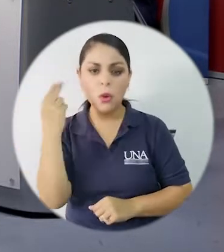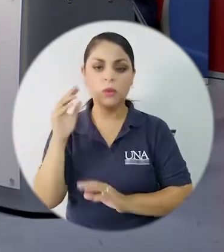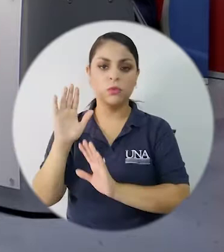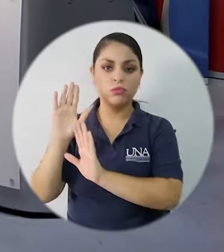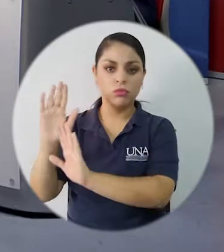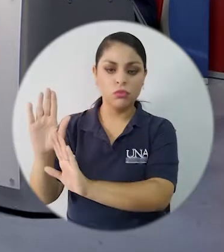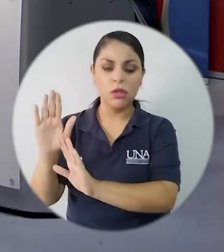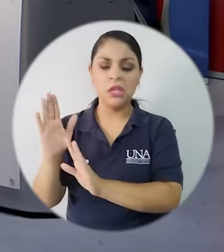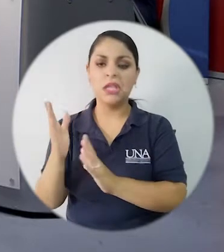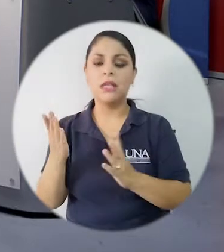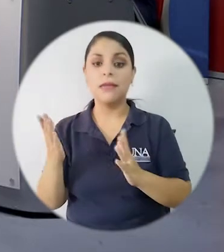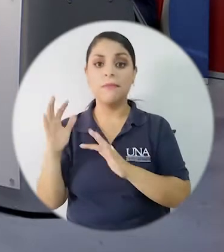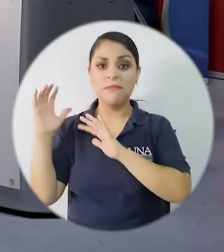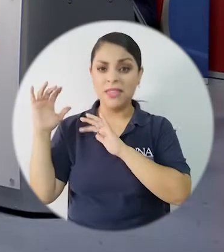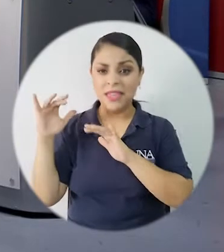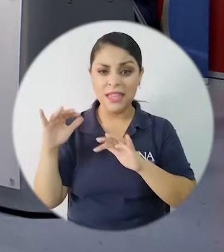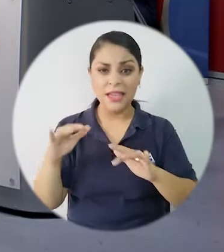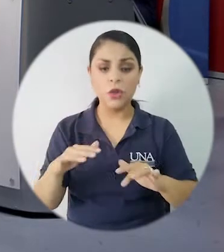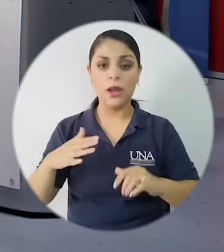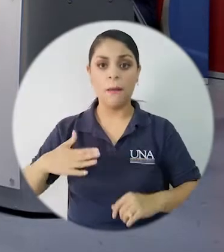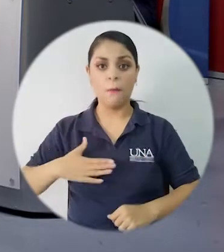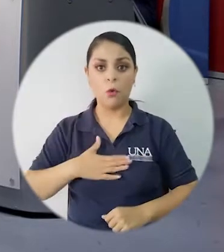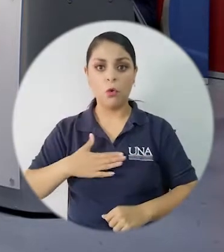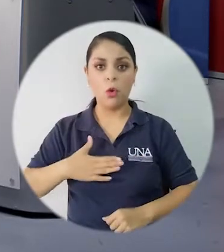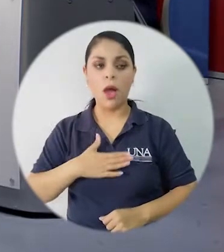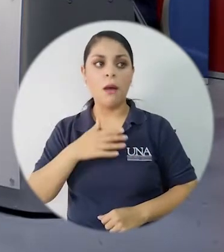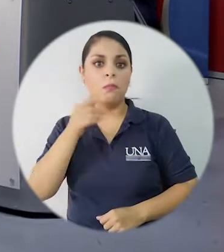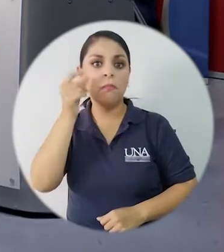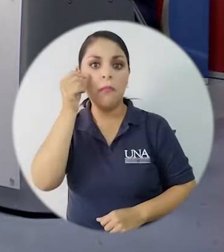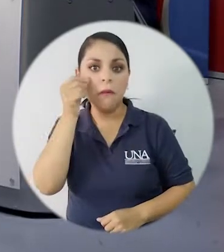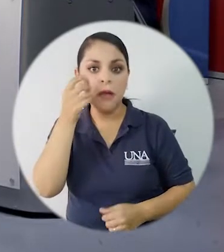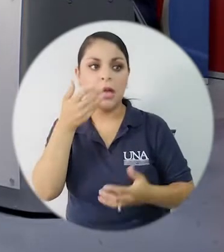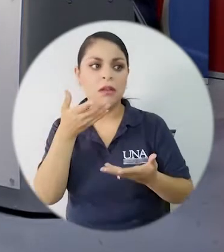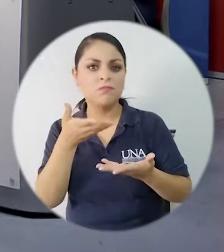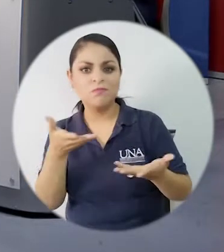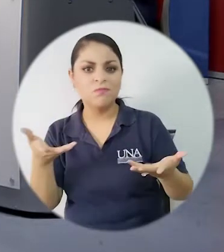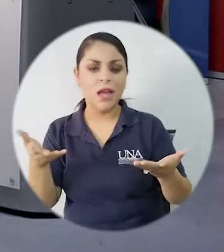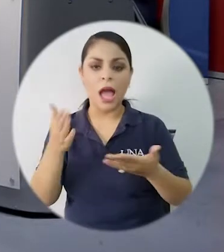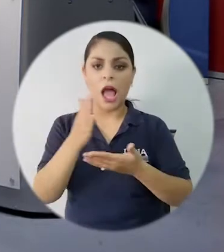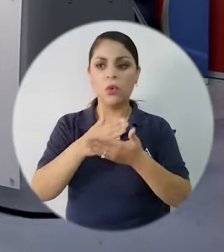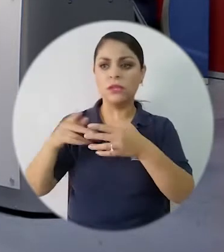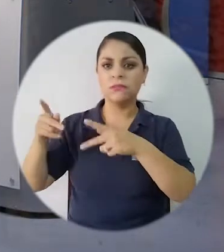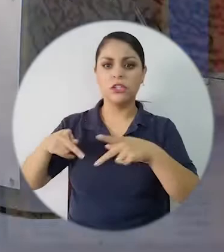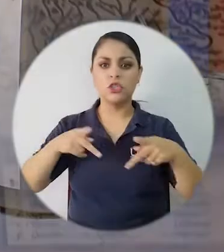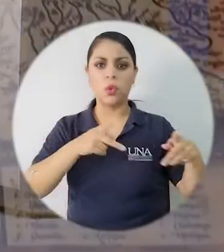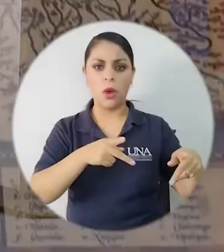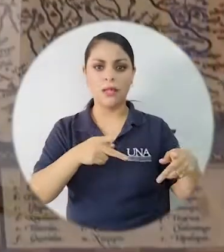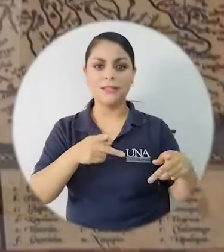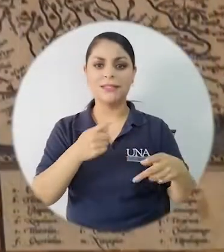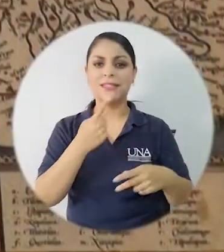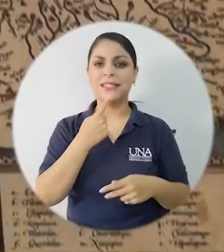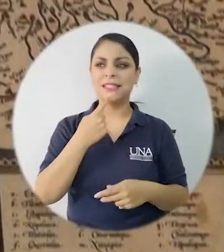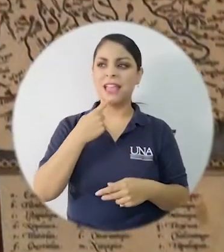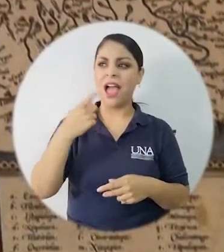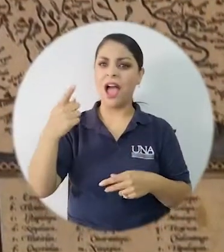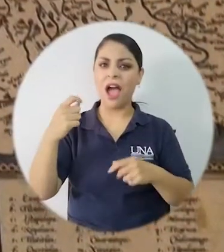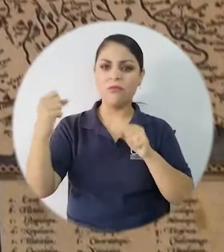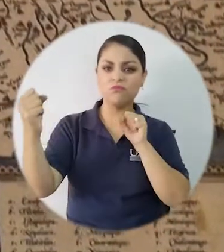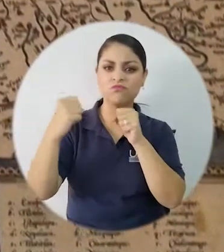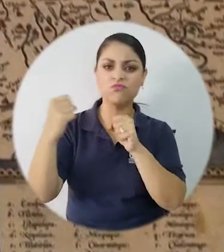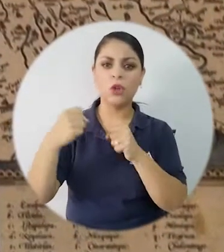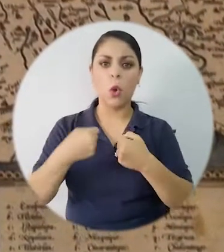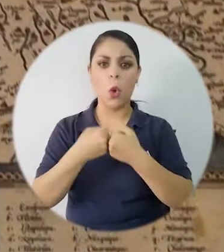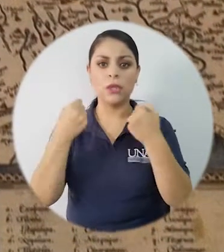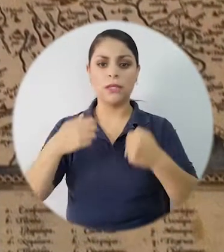y demás, y la gente era católica, y cuando vinieron la invasión napoleónica había que ver los depósitos que hizo ciertas personas y decían